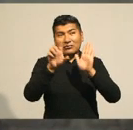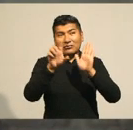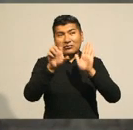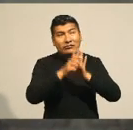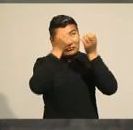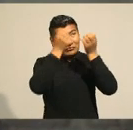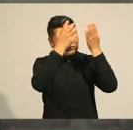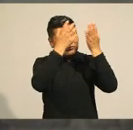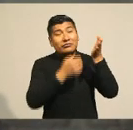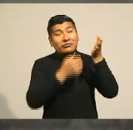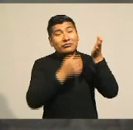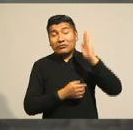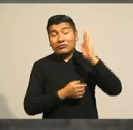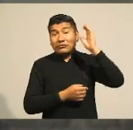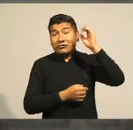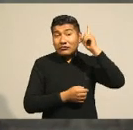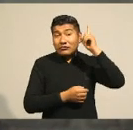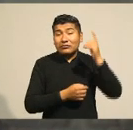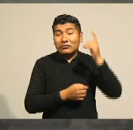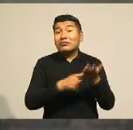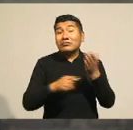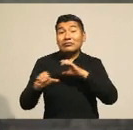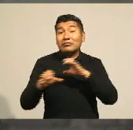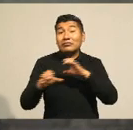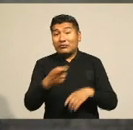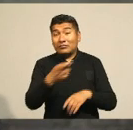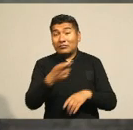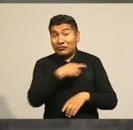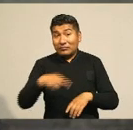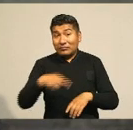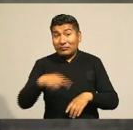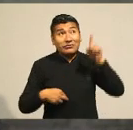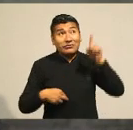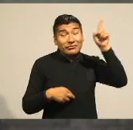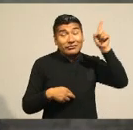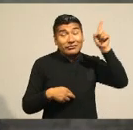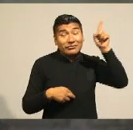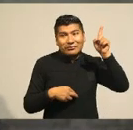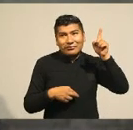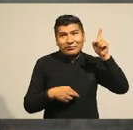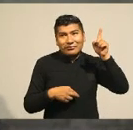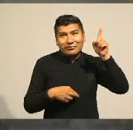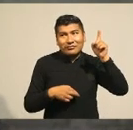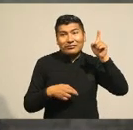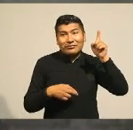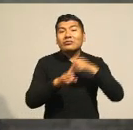Dios. ¿Y qué hace el rey? Recurre a la violencia,